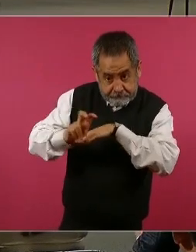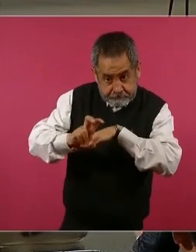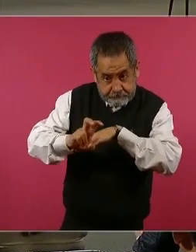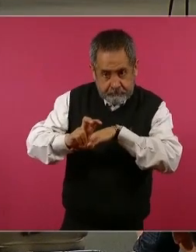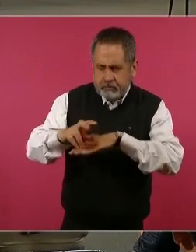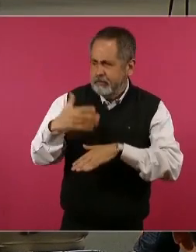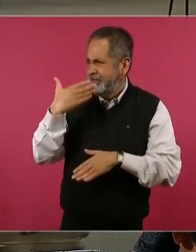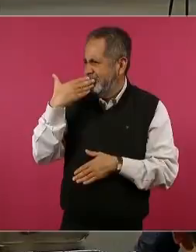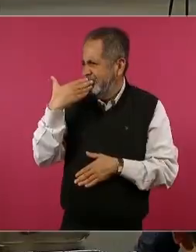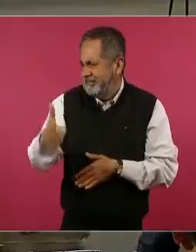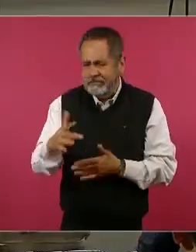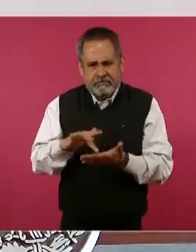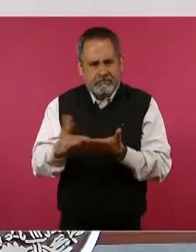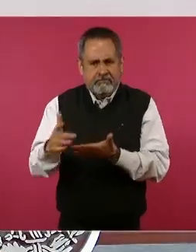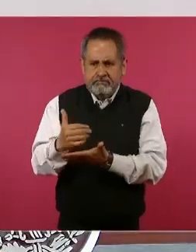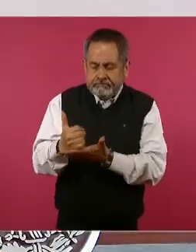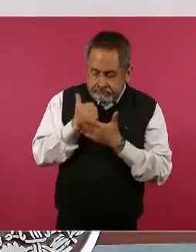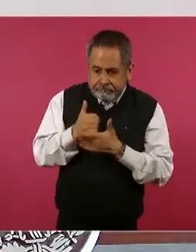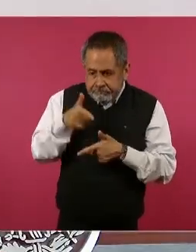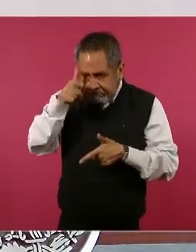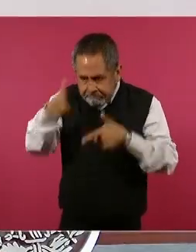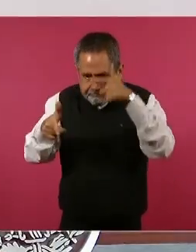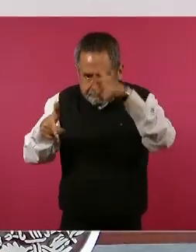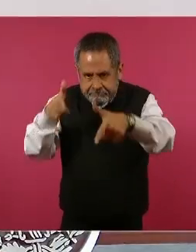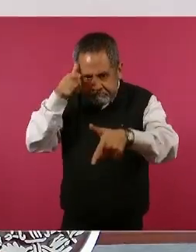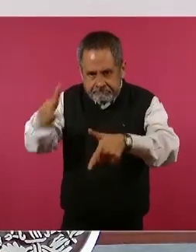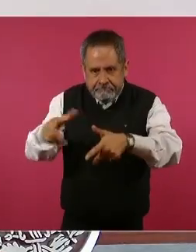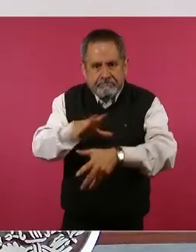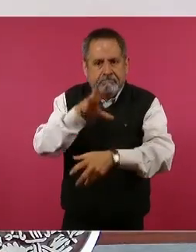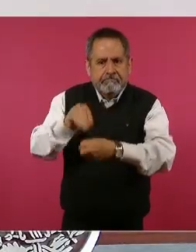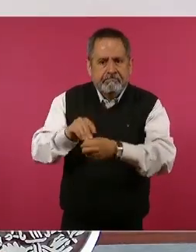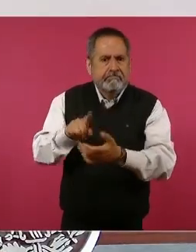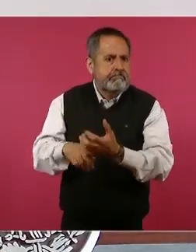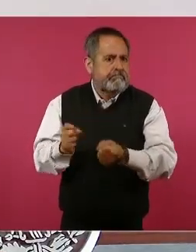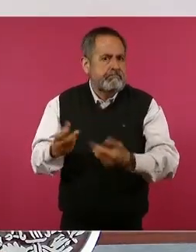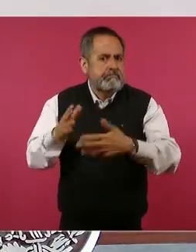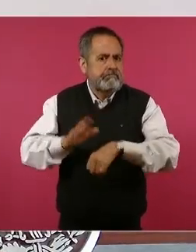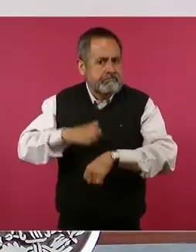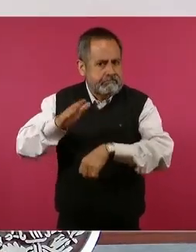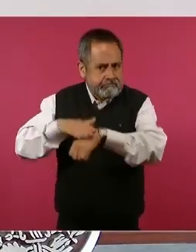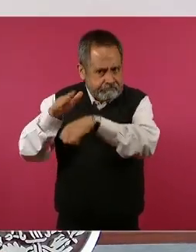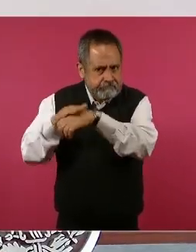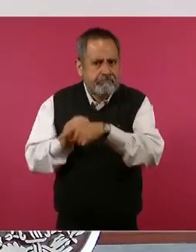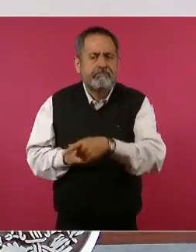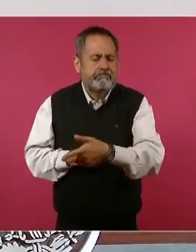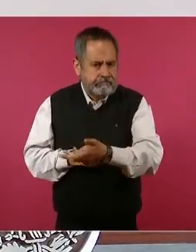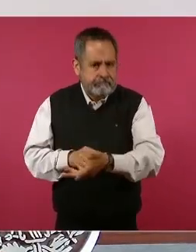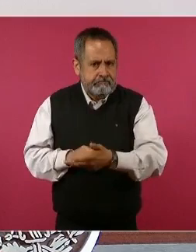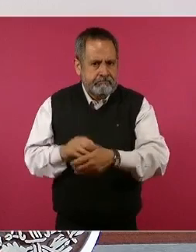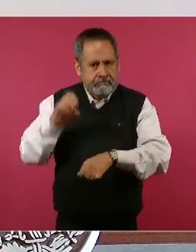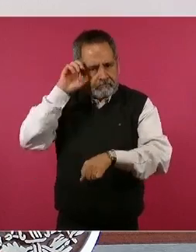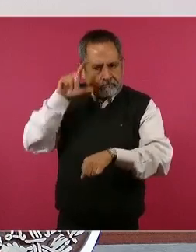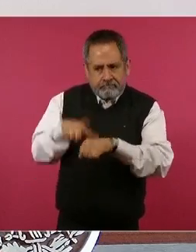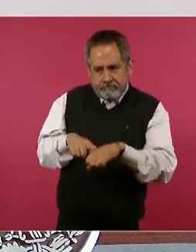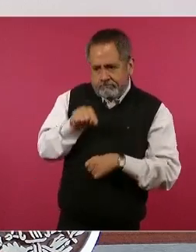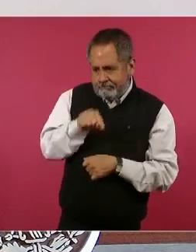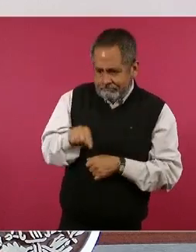hemos podido acercarnos a la fuerza cultural no solo de las culturas